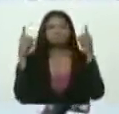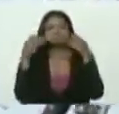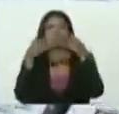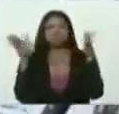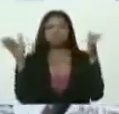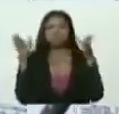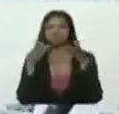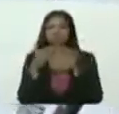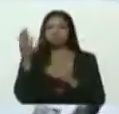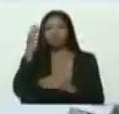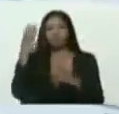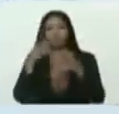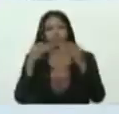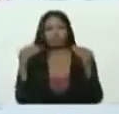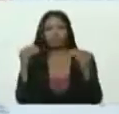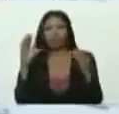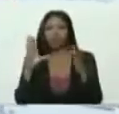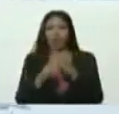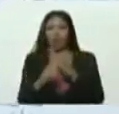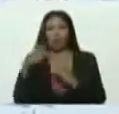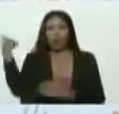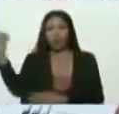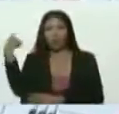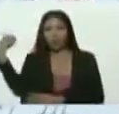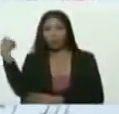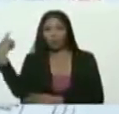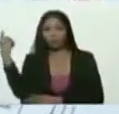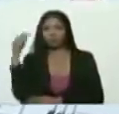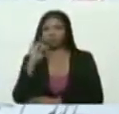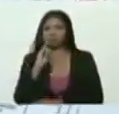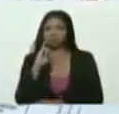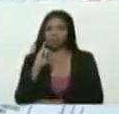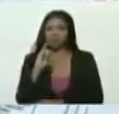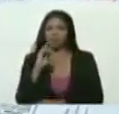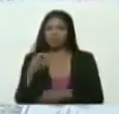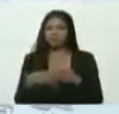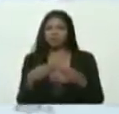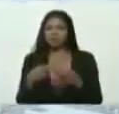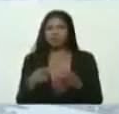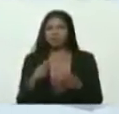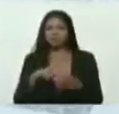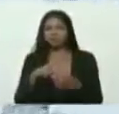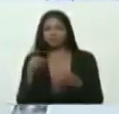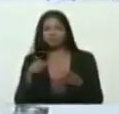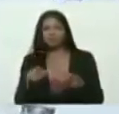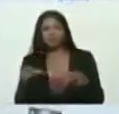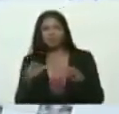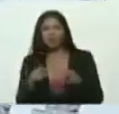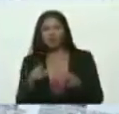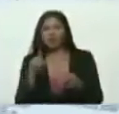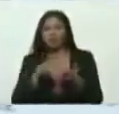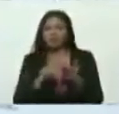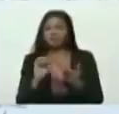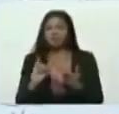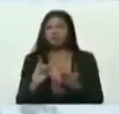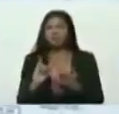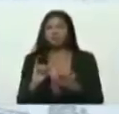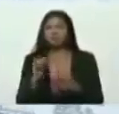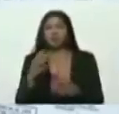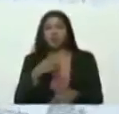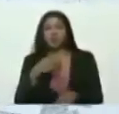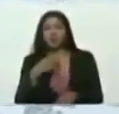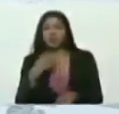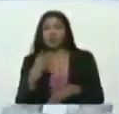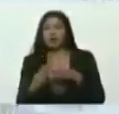todos ellos. Robo de un helicóptero también para sacar a Baduel en caso de que las cosas, como ellos mismos dicen, no salieran tan